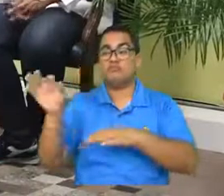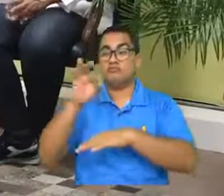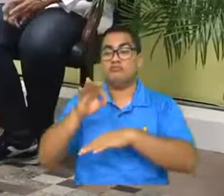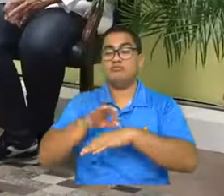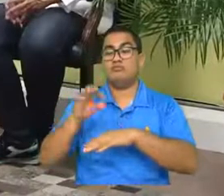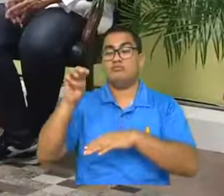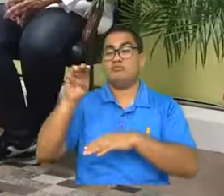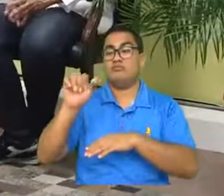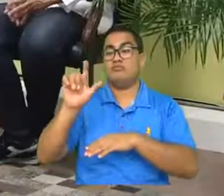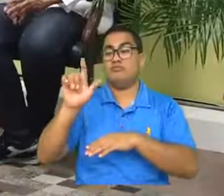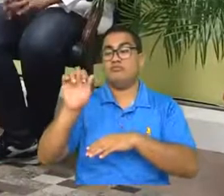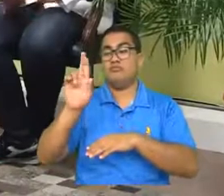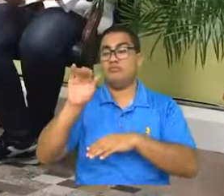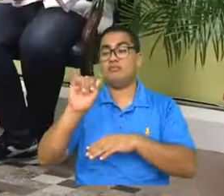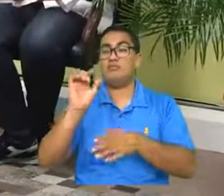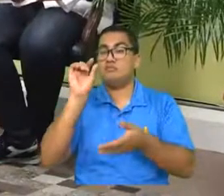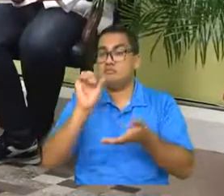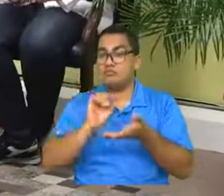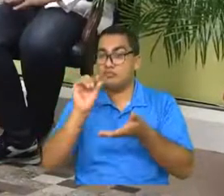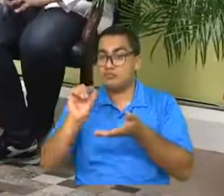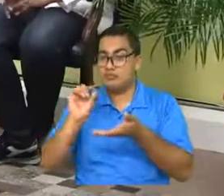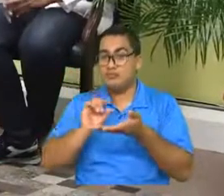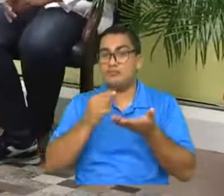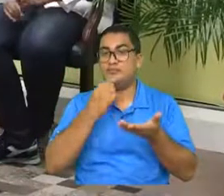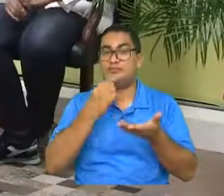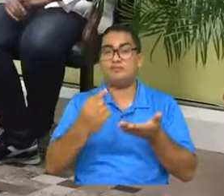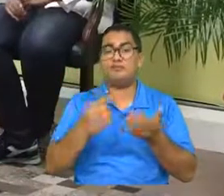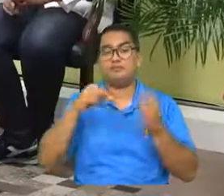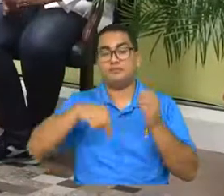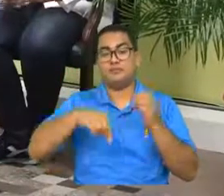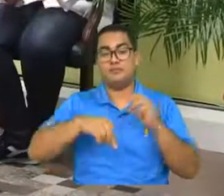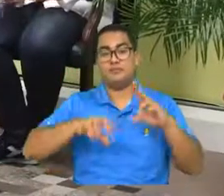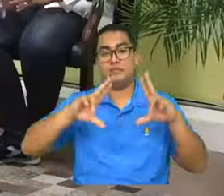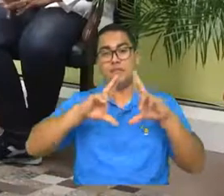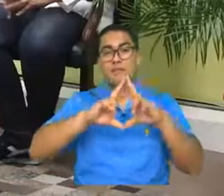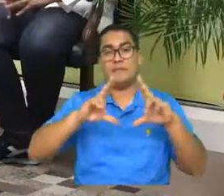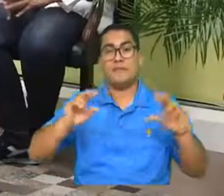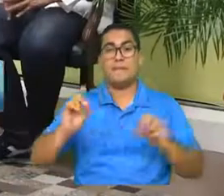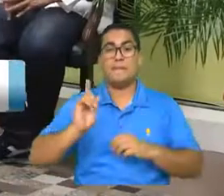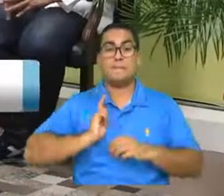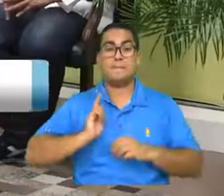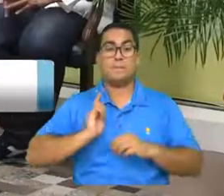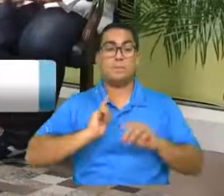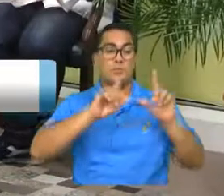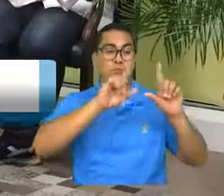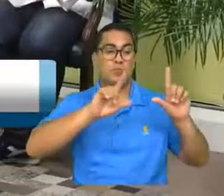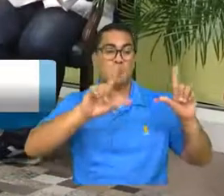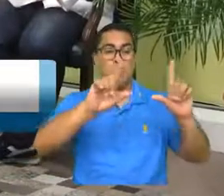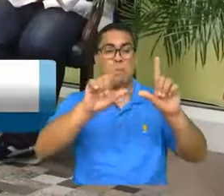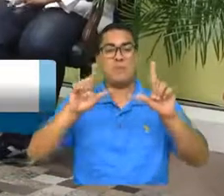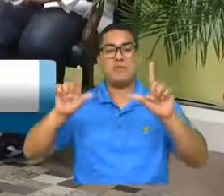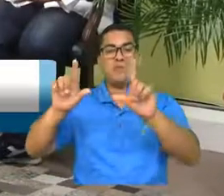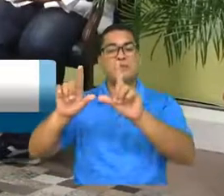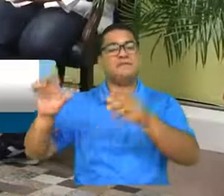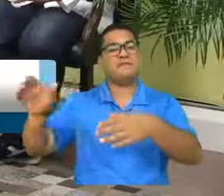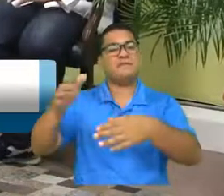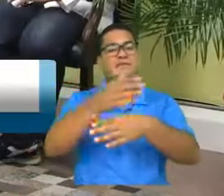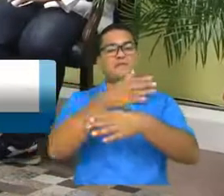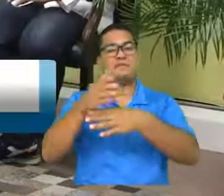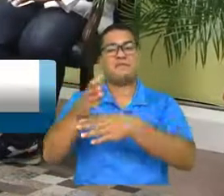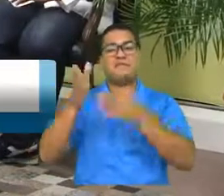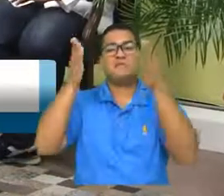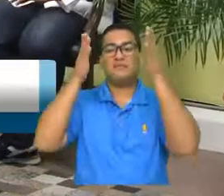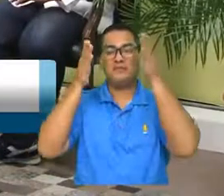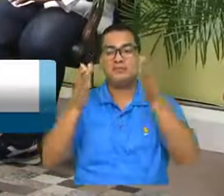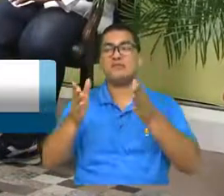malaria. ¿Qué es lo importante de eso? Nosotros a nivel del país tenemos zonas focalizadas donde todavía